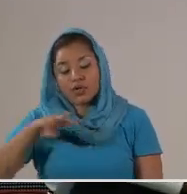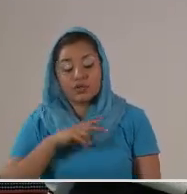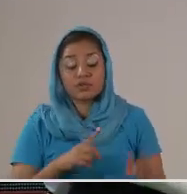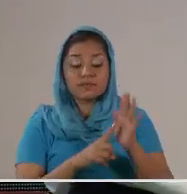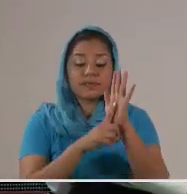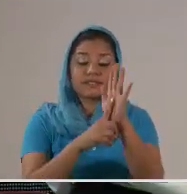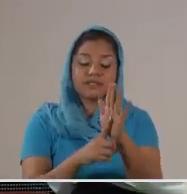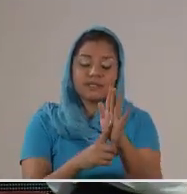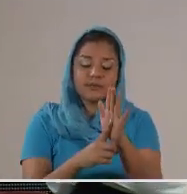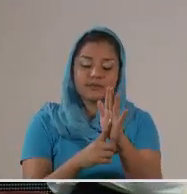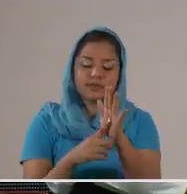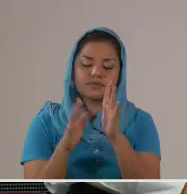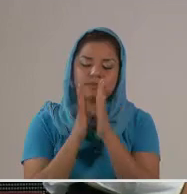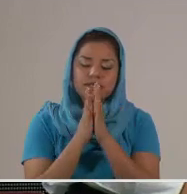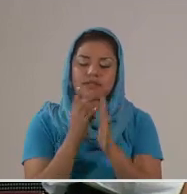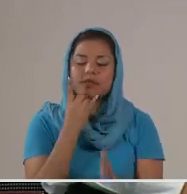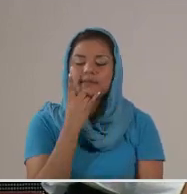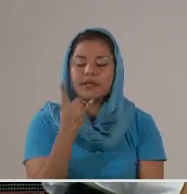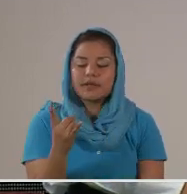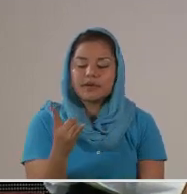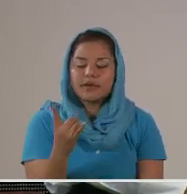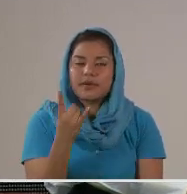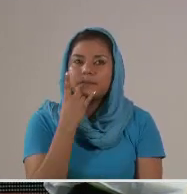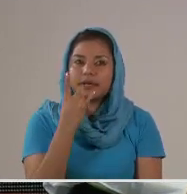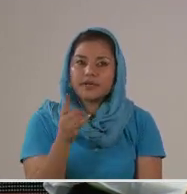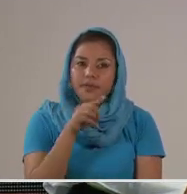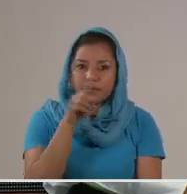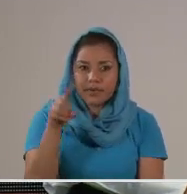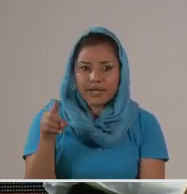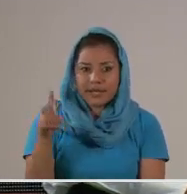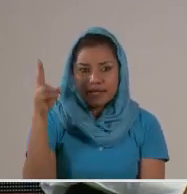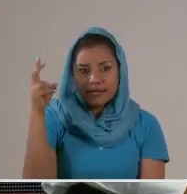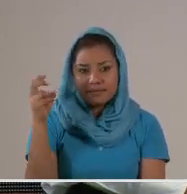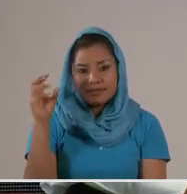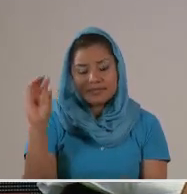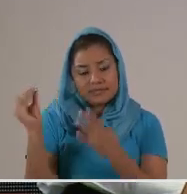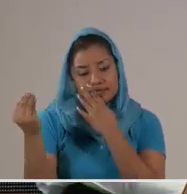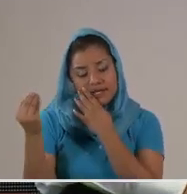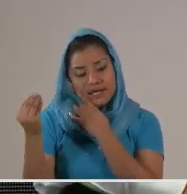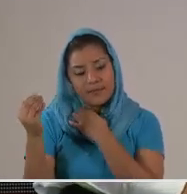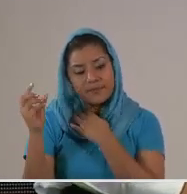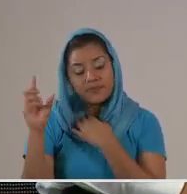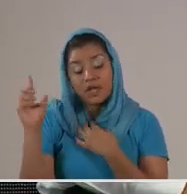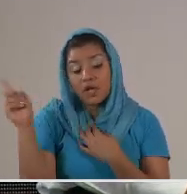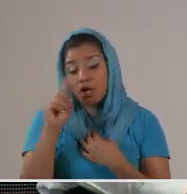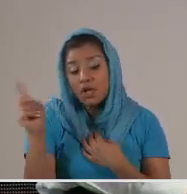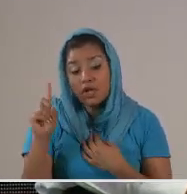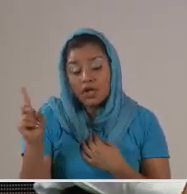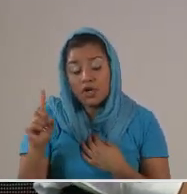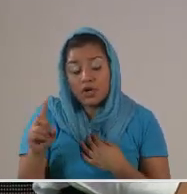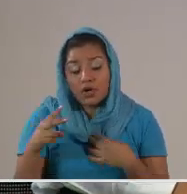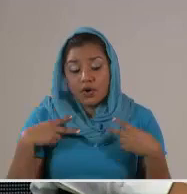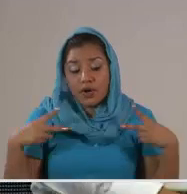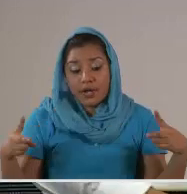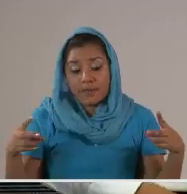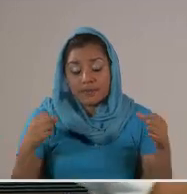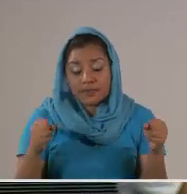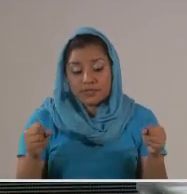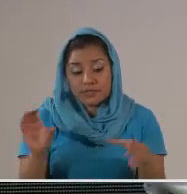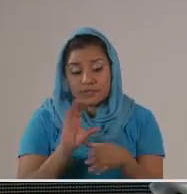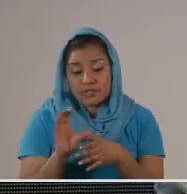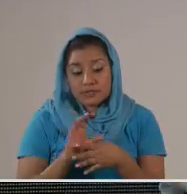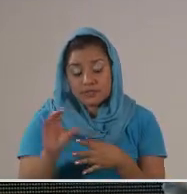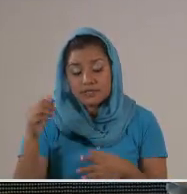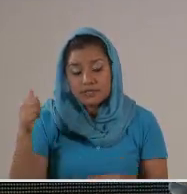pidiéndote Perdón perdón por aquellas veces que hemos actuado de una manera que a ti no te